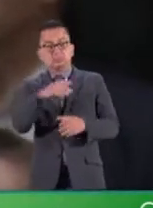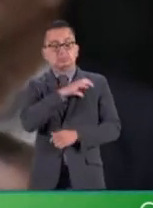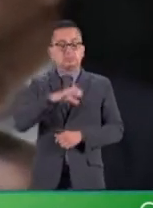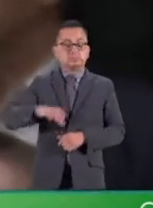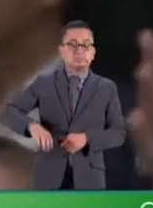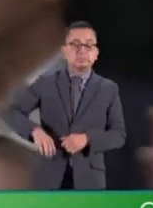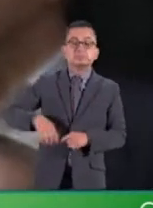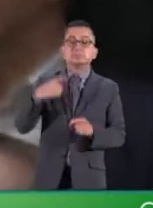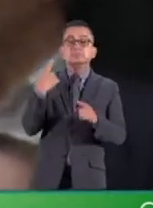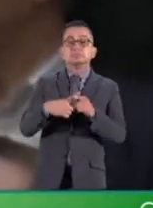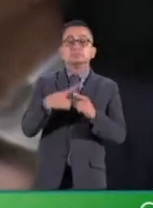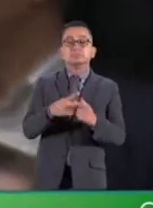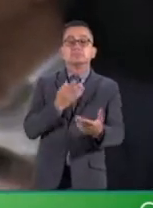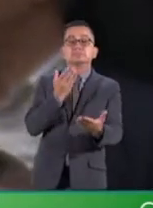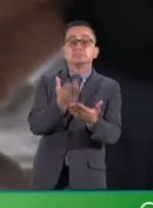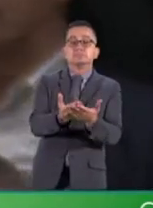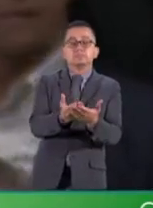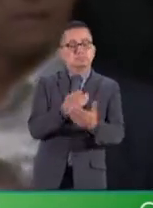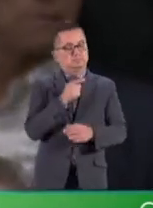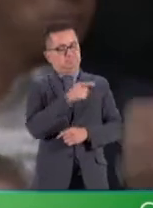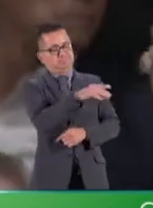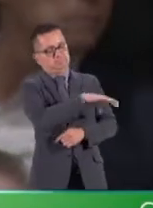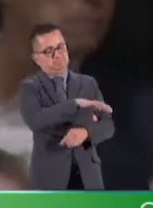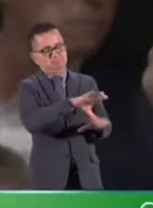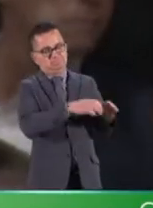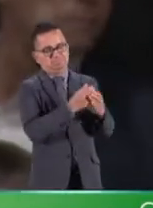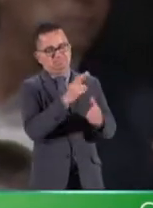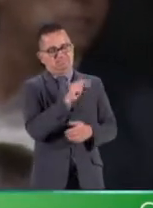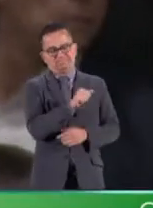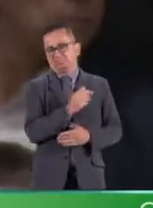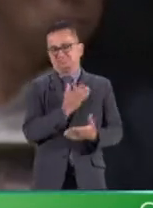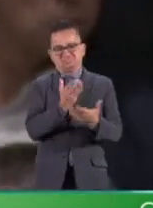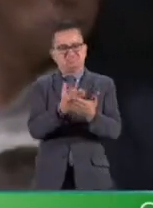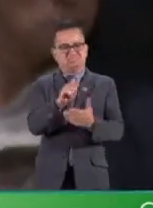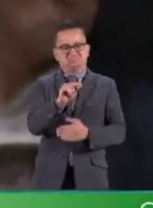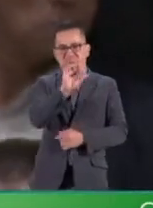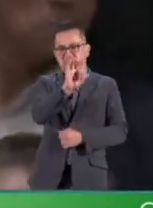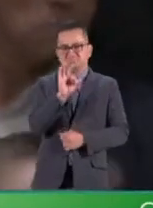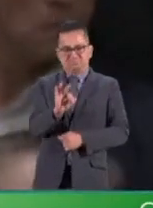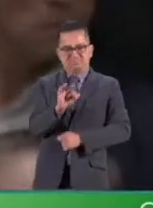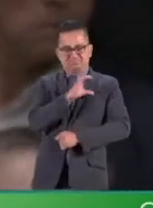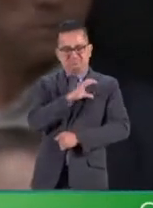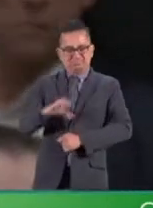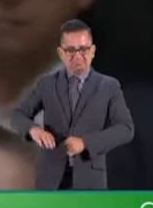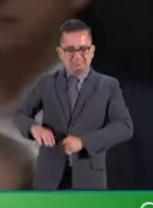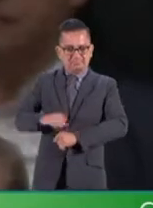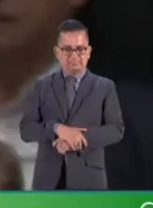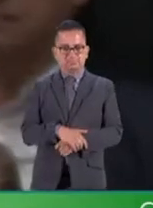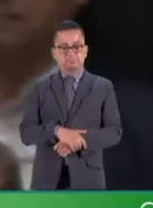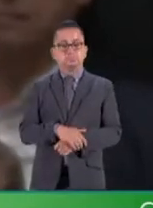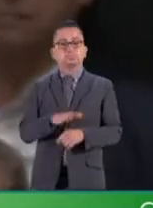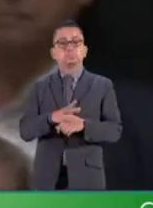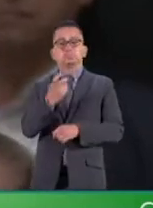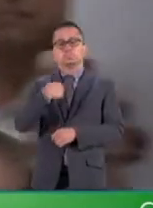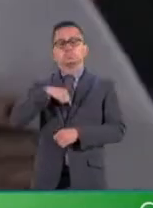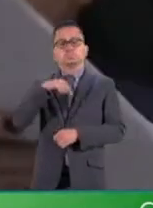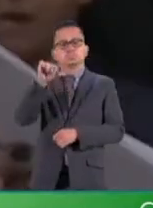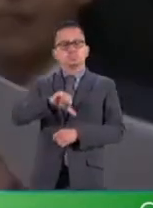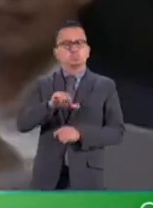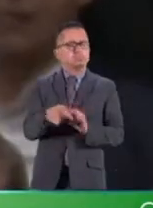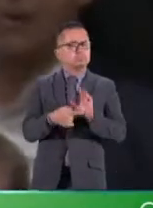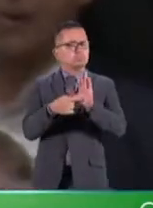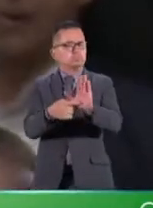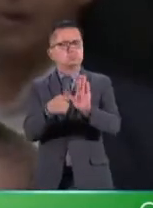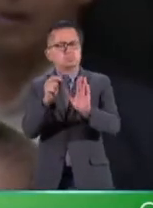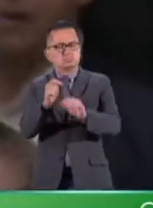por Morena, así como lo escuchamos. Es por ello que estas reservas que estamos presentando el día de hoy versan